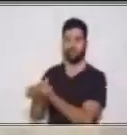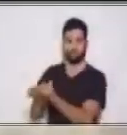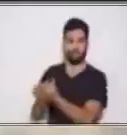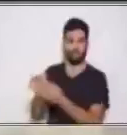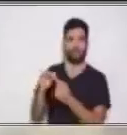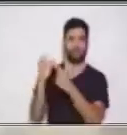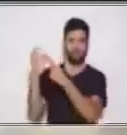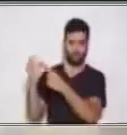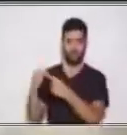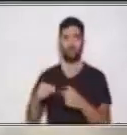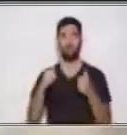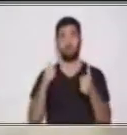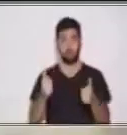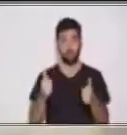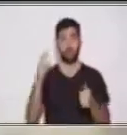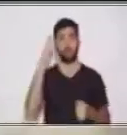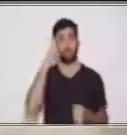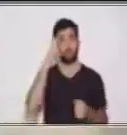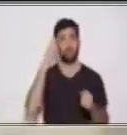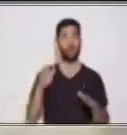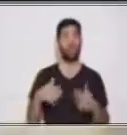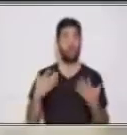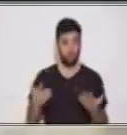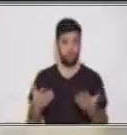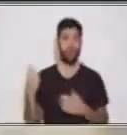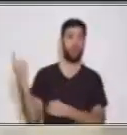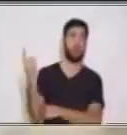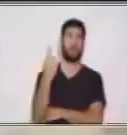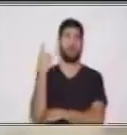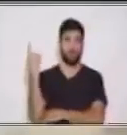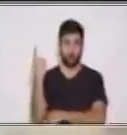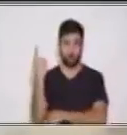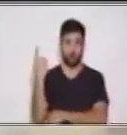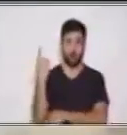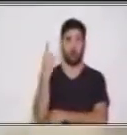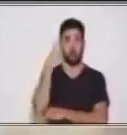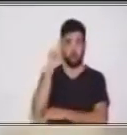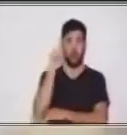programa. Pero recuerda que lo más importante